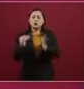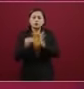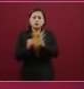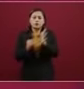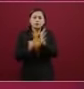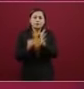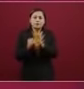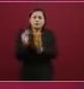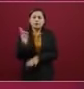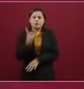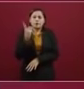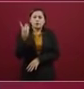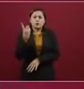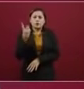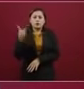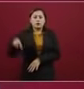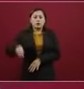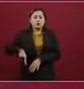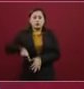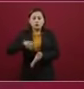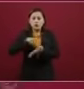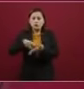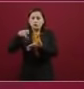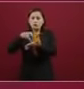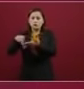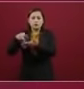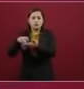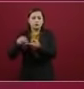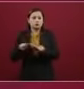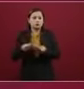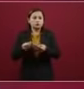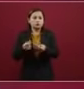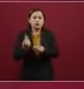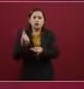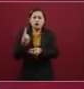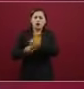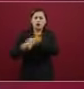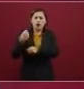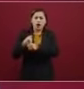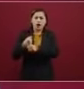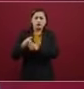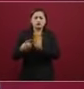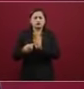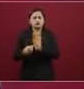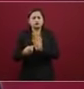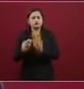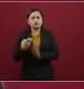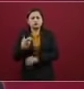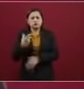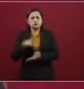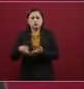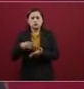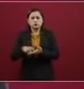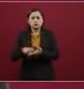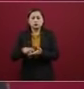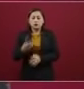4,000 millones de dólares compraba el gobierno de medicinas, o fue lo que compró el año pasado, y tres empresas